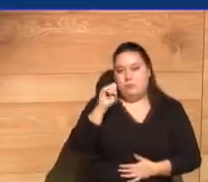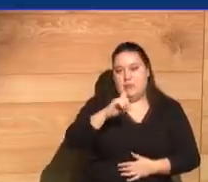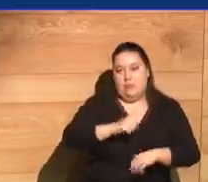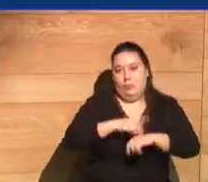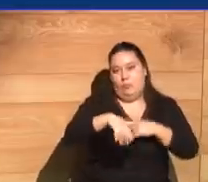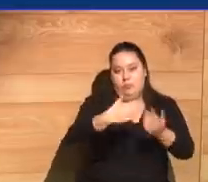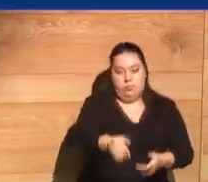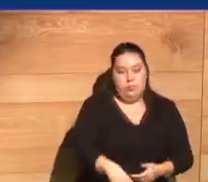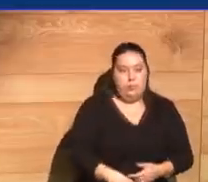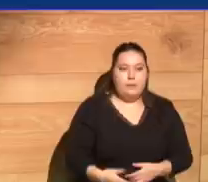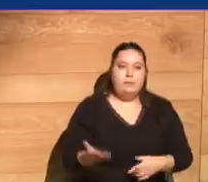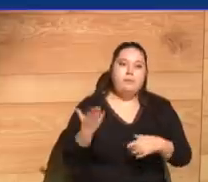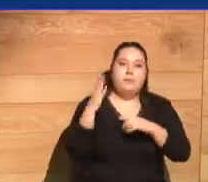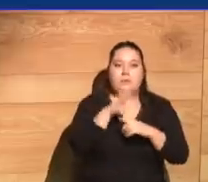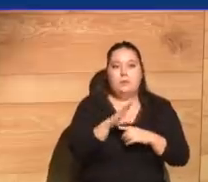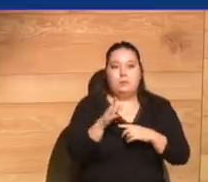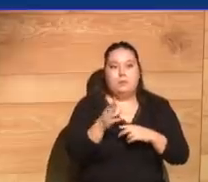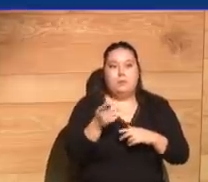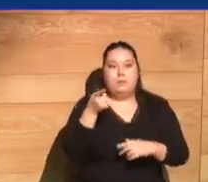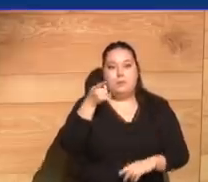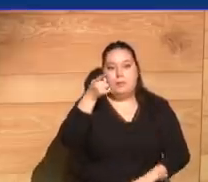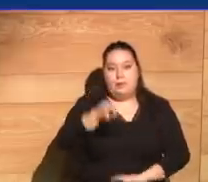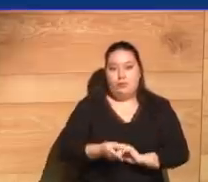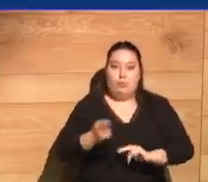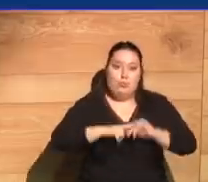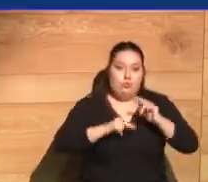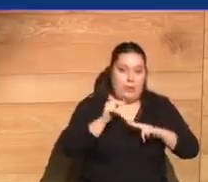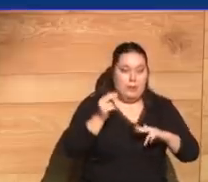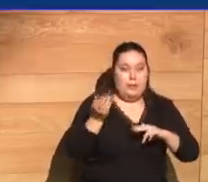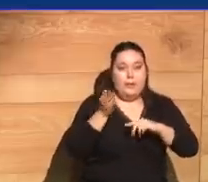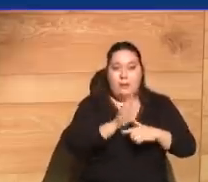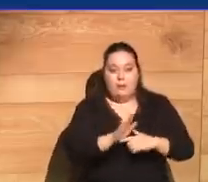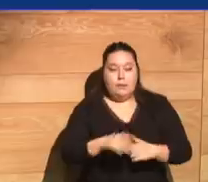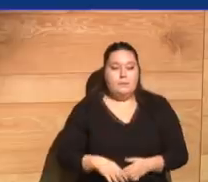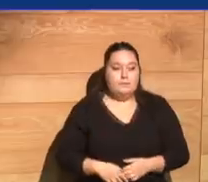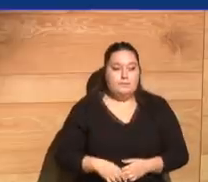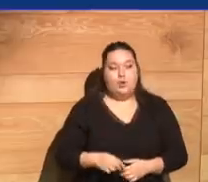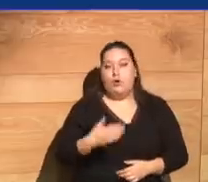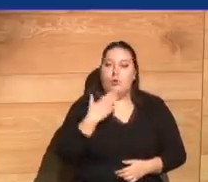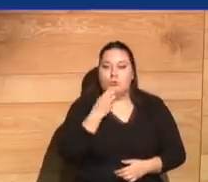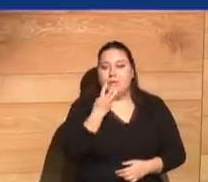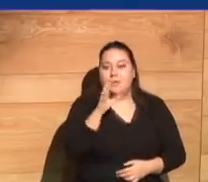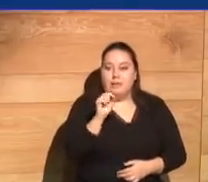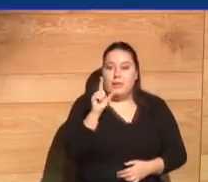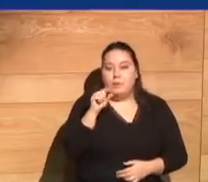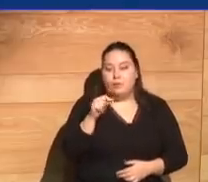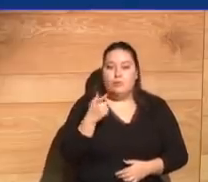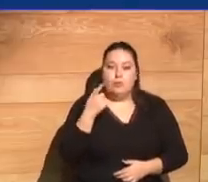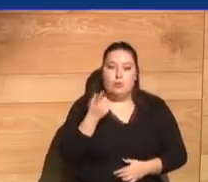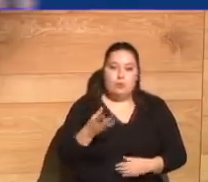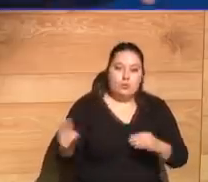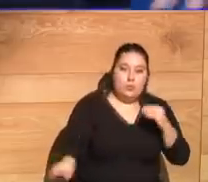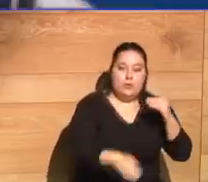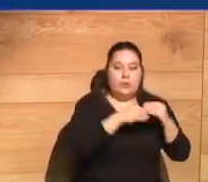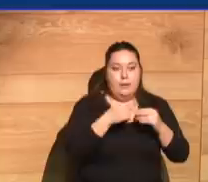presentará una especie de submontaje del director, que tampoco es tal porque en realidad no... Los 30 minutos adicionales. Claro, y cambiando la